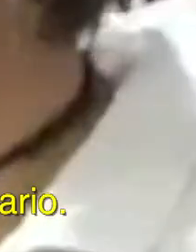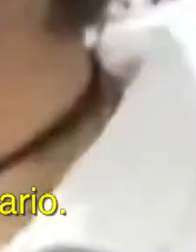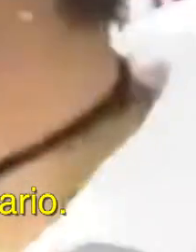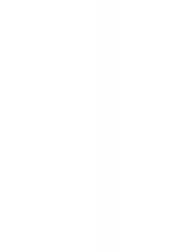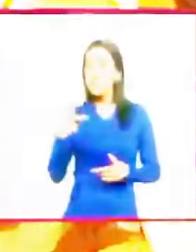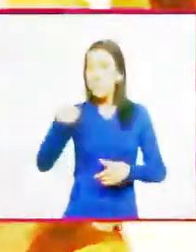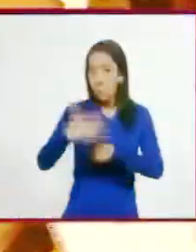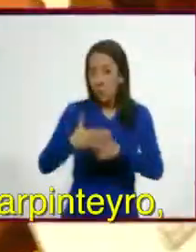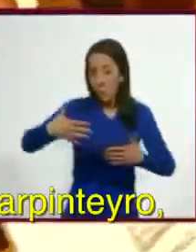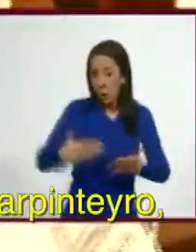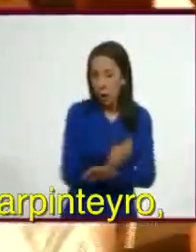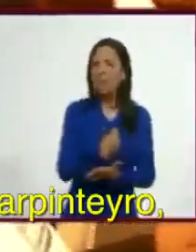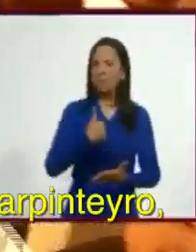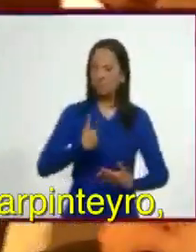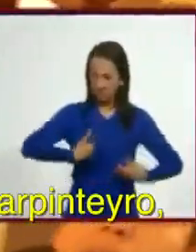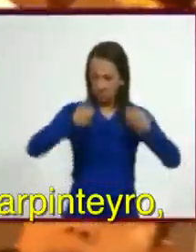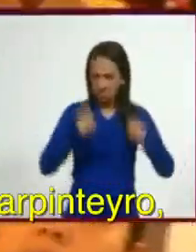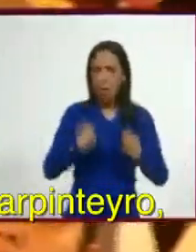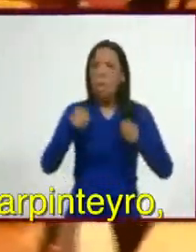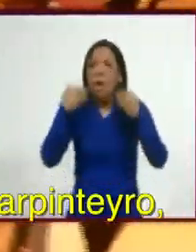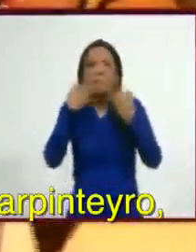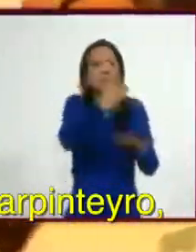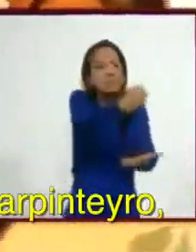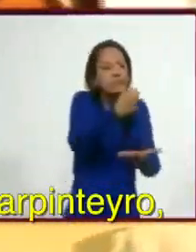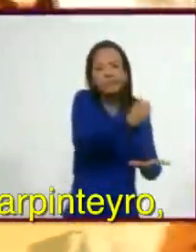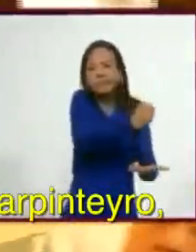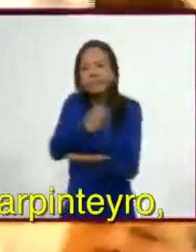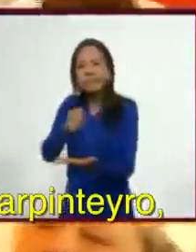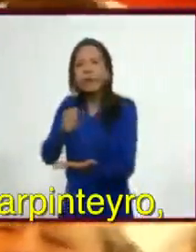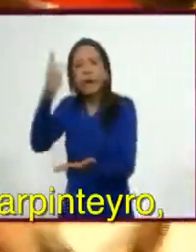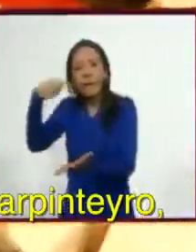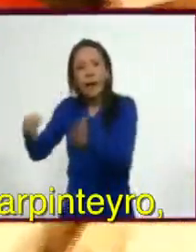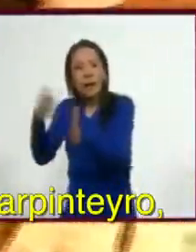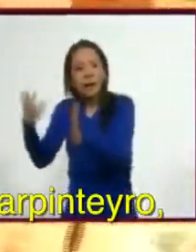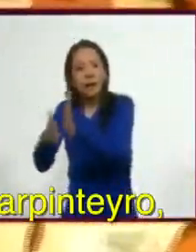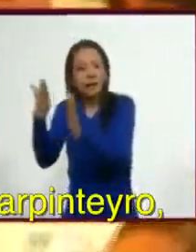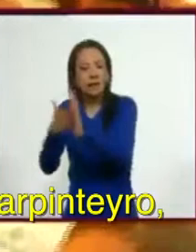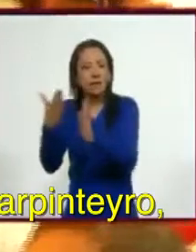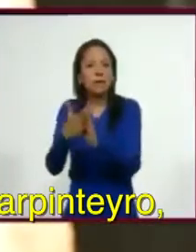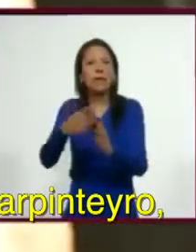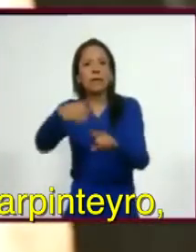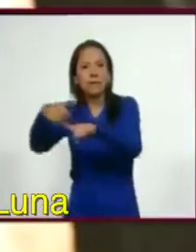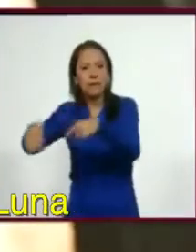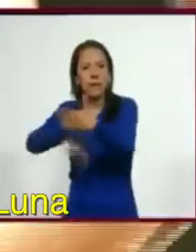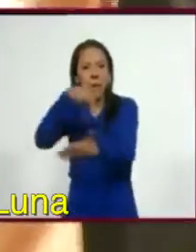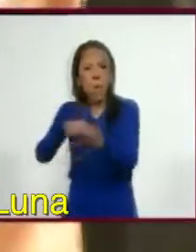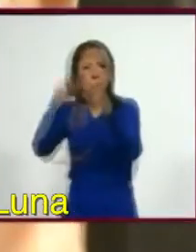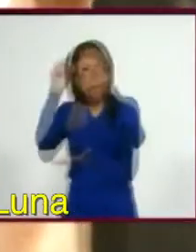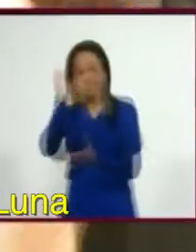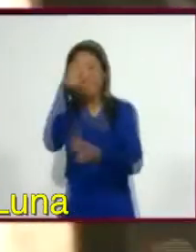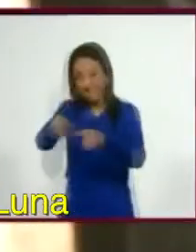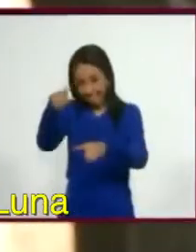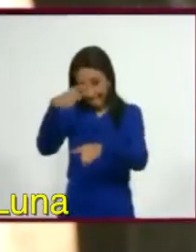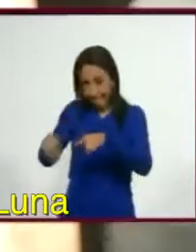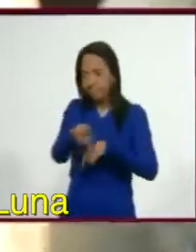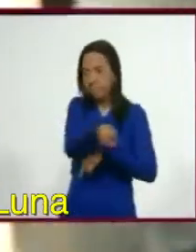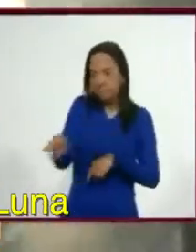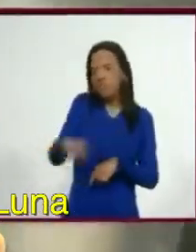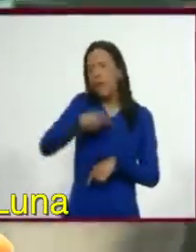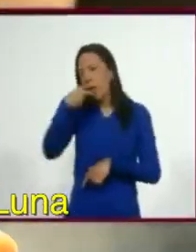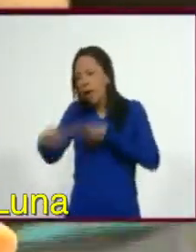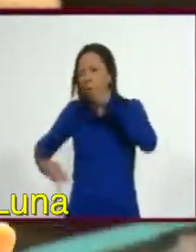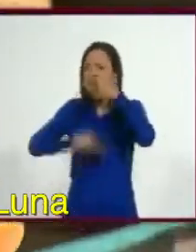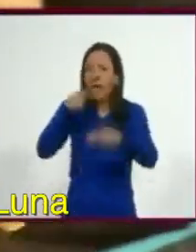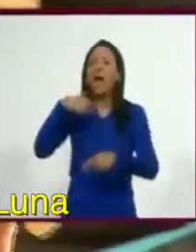Jardín Centenario. La candidata de Nueva Alianza al gobierno de la Ciudad de México, Purificación Carpintero, a través de su cuenta de Twitter, cuestionó a los actores